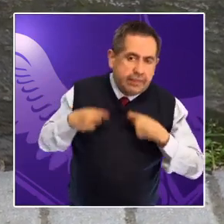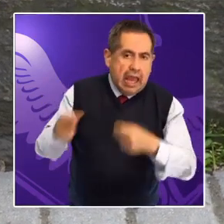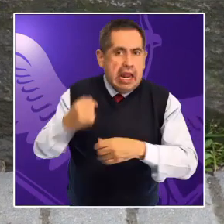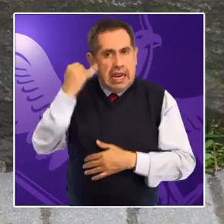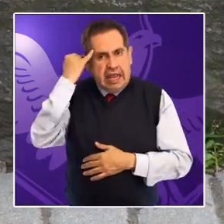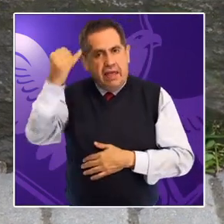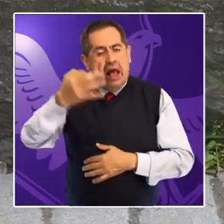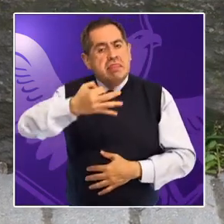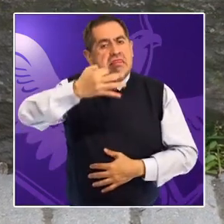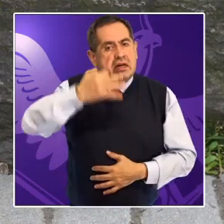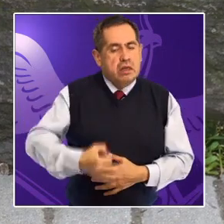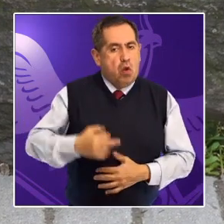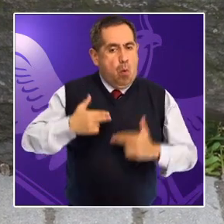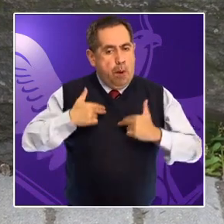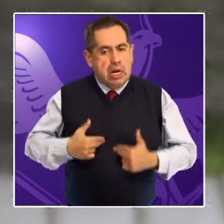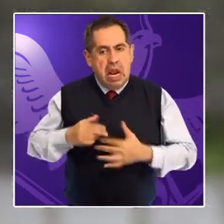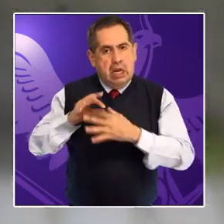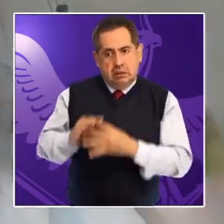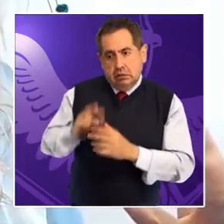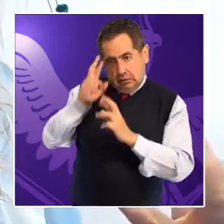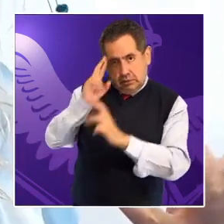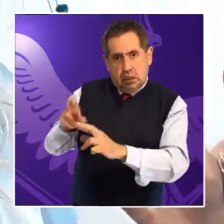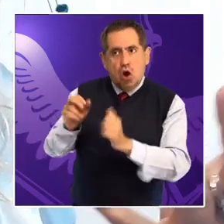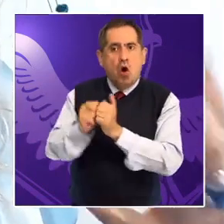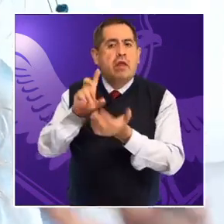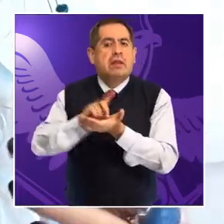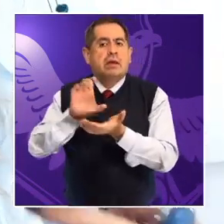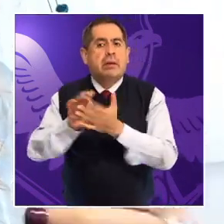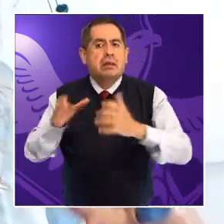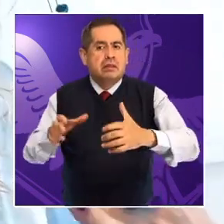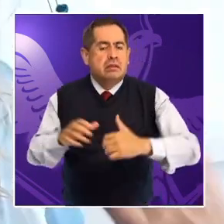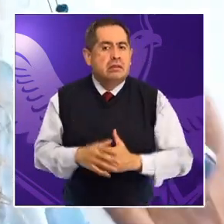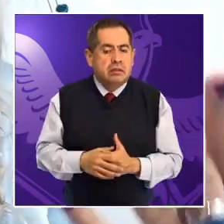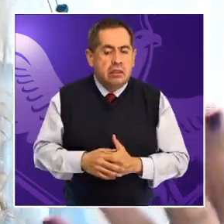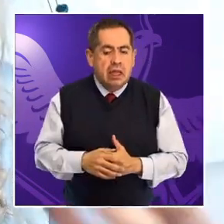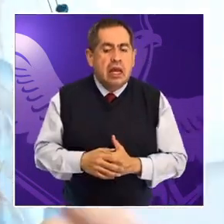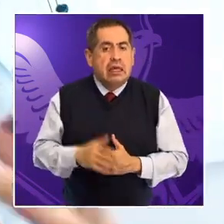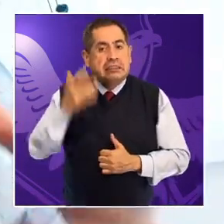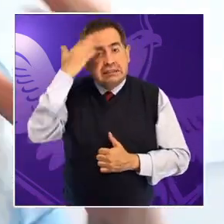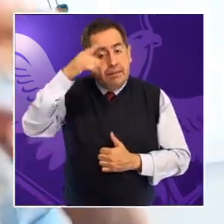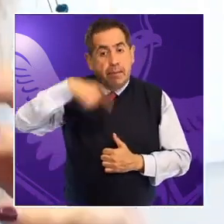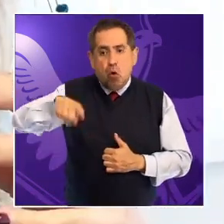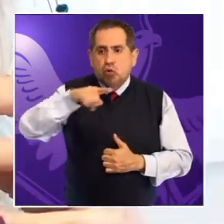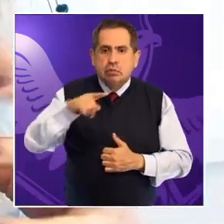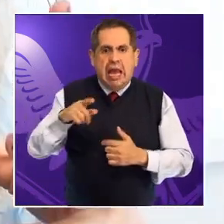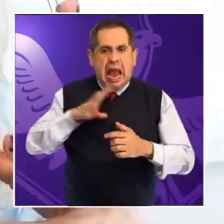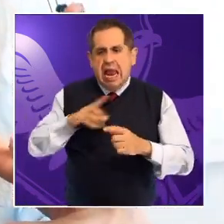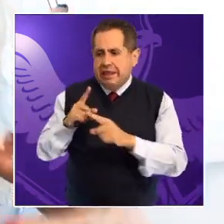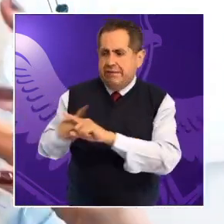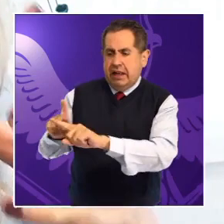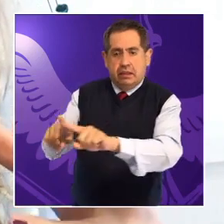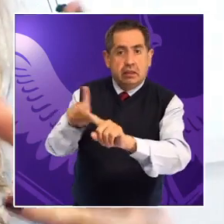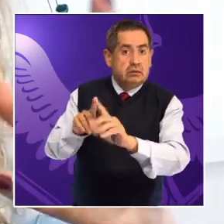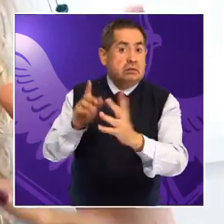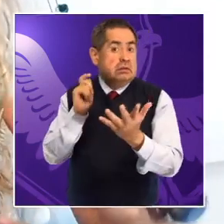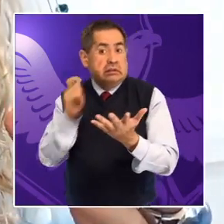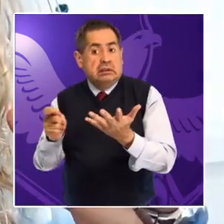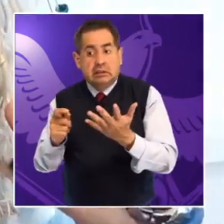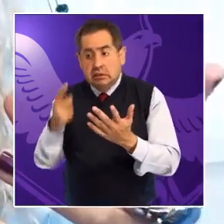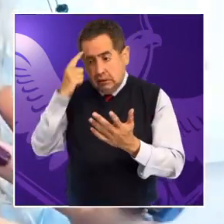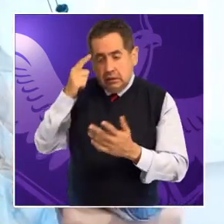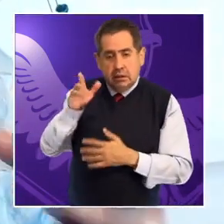humana en el contexto de la discapacidad. La dignidad humana sabemos que tiene distintas dimensiones. Una primera tiene que ver con la inviolabilidad